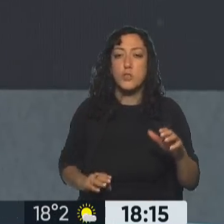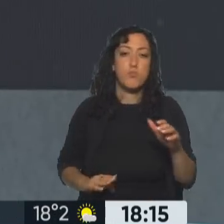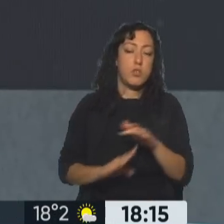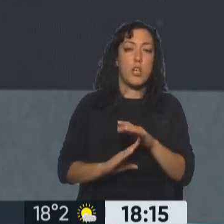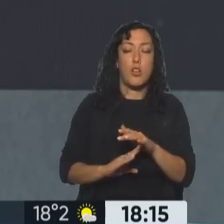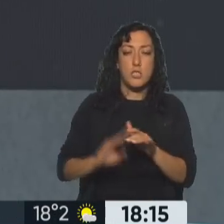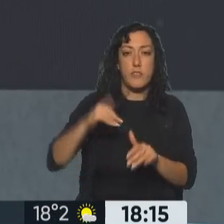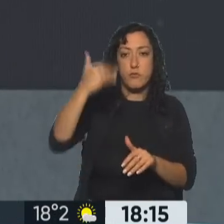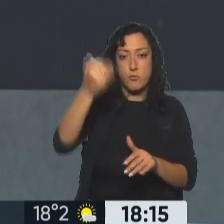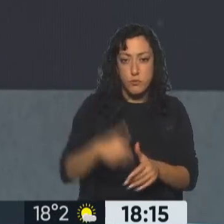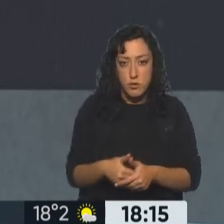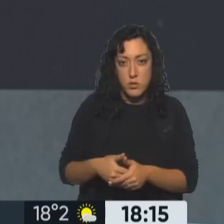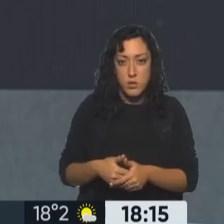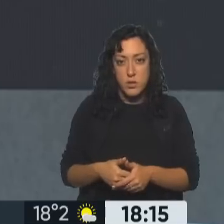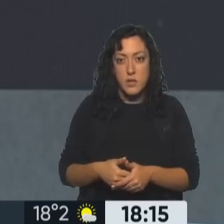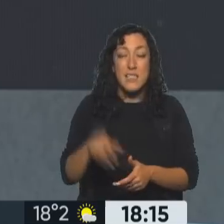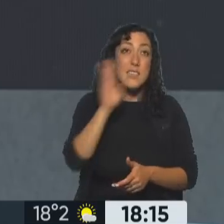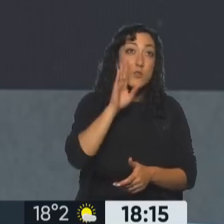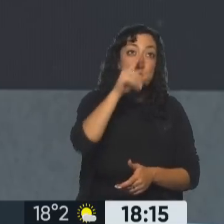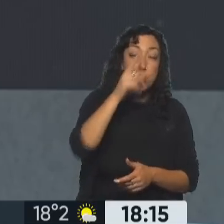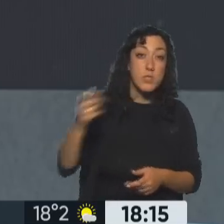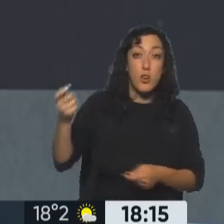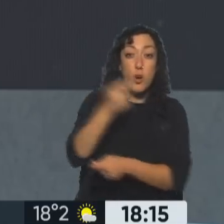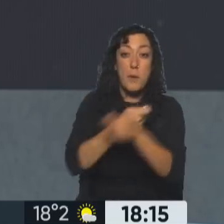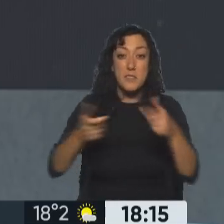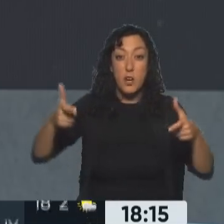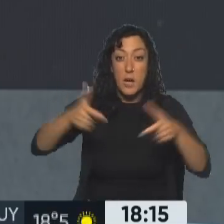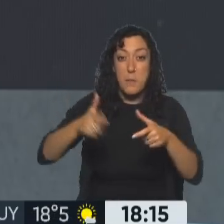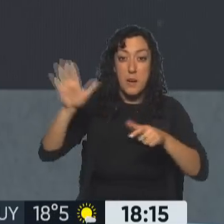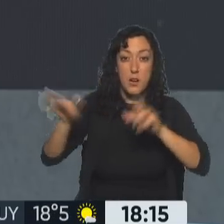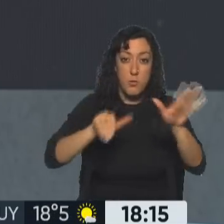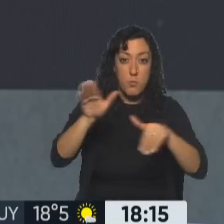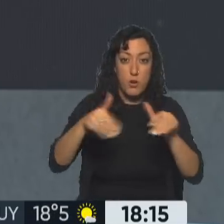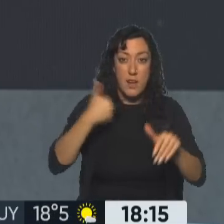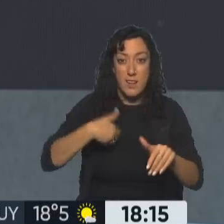convoca es la Cámara de Comercio de Estados Unidos en la Argentina.